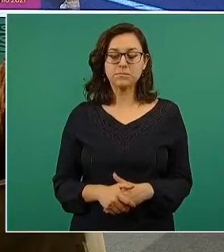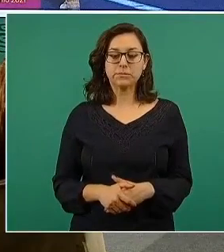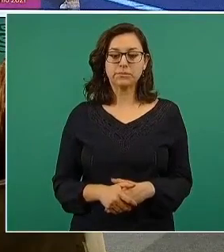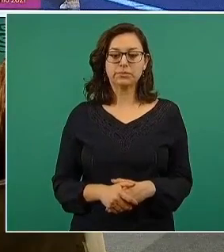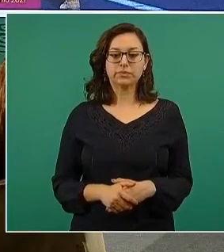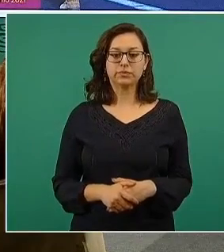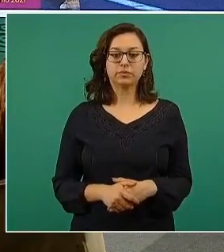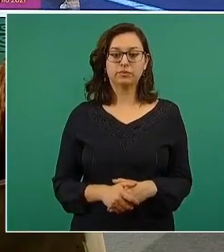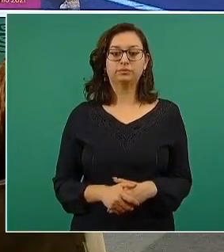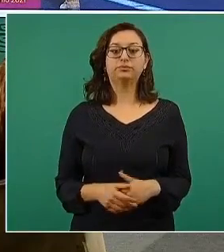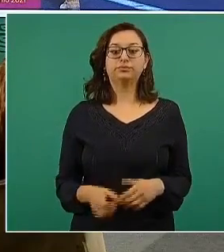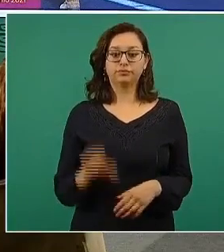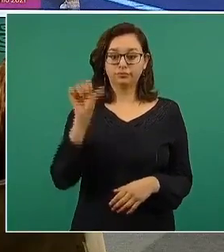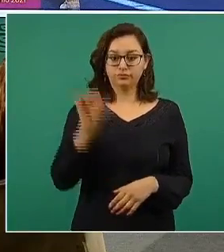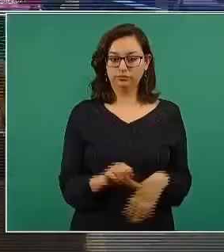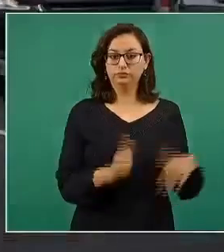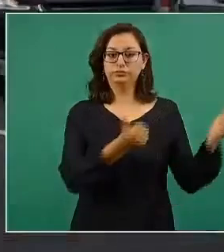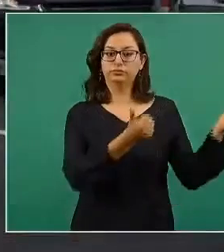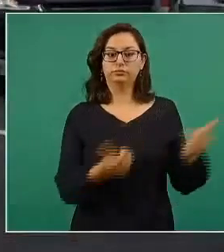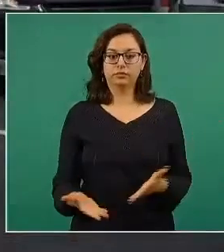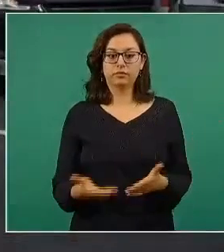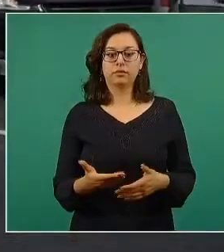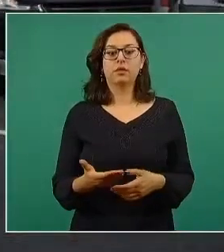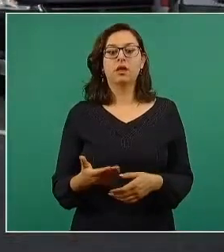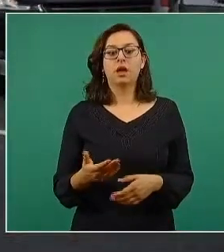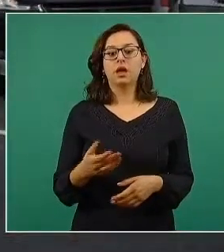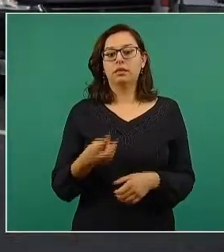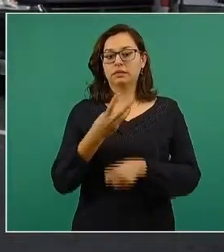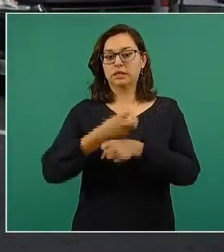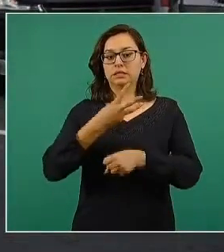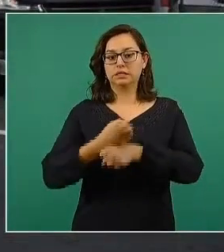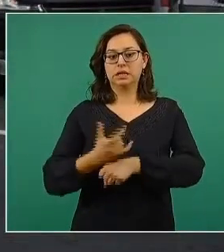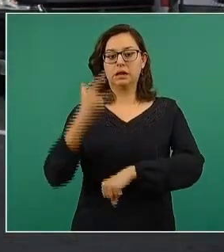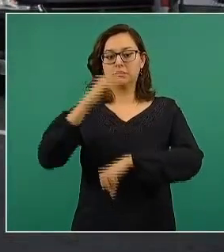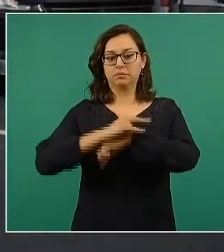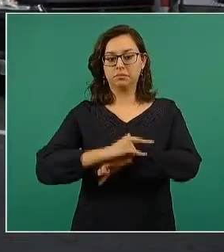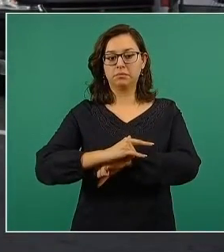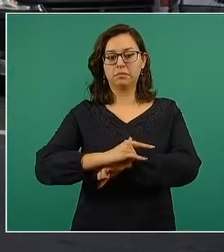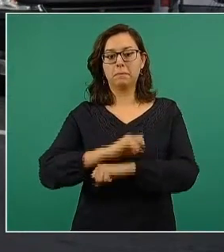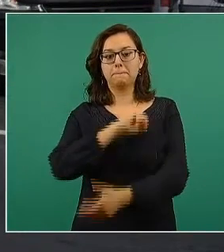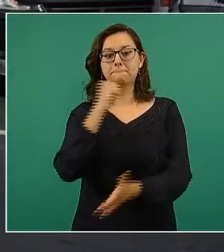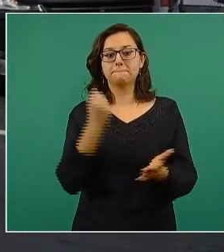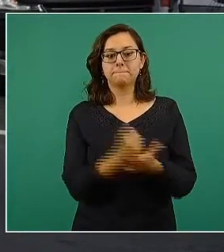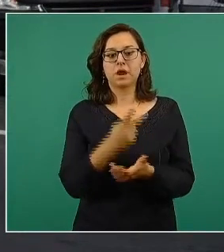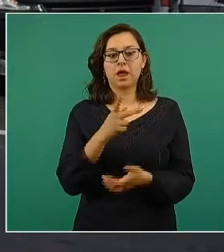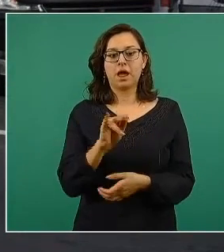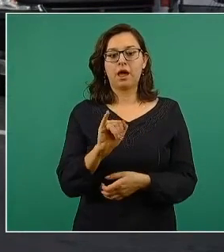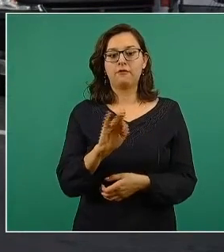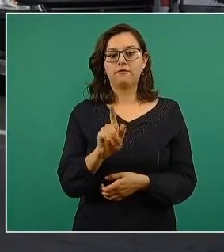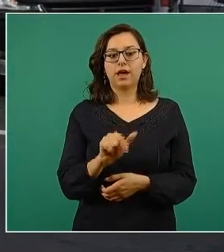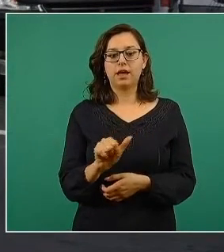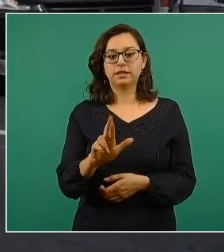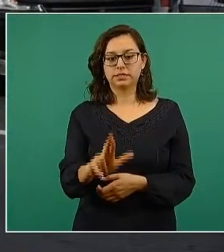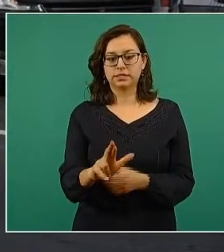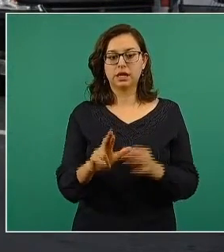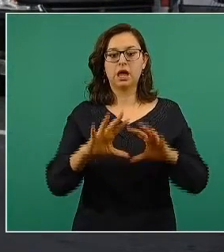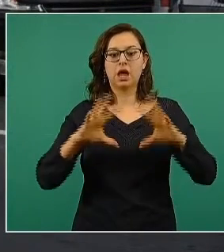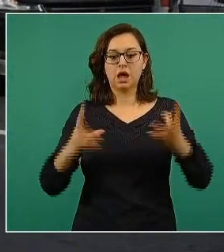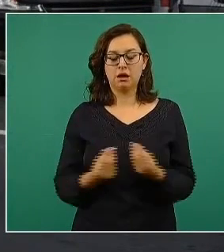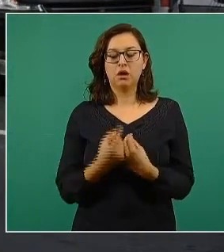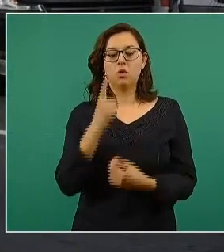Hoy recibimos el tercer embarque semanal, 585.000 dosis de la vacuna Pfizer-BioNTech, para llegar a una suma cercana